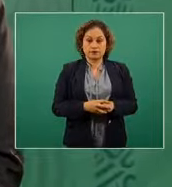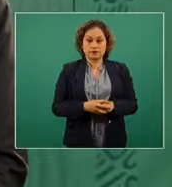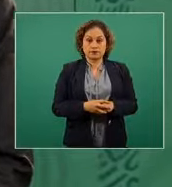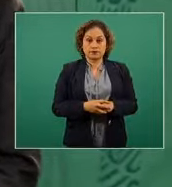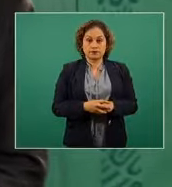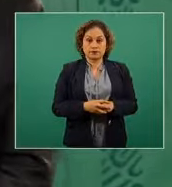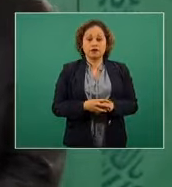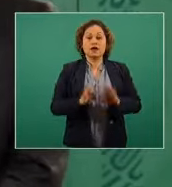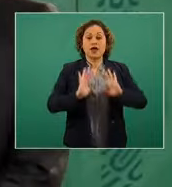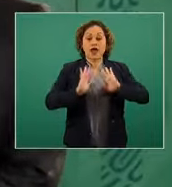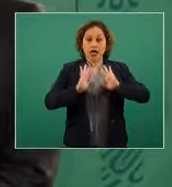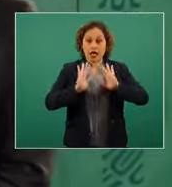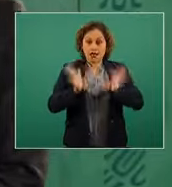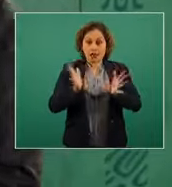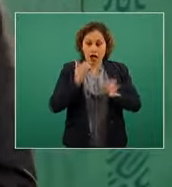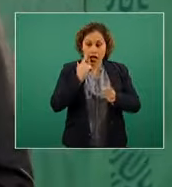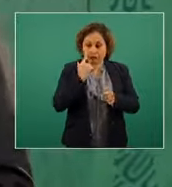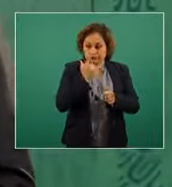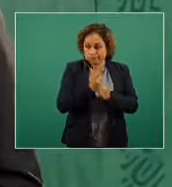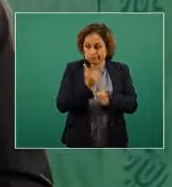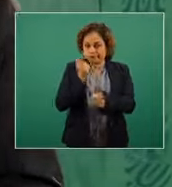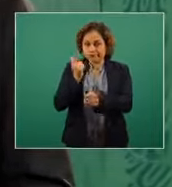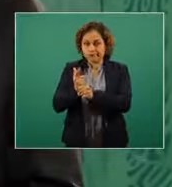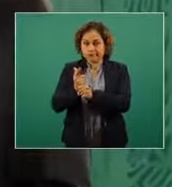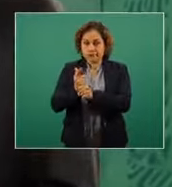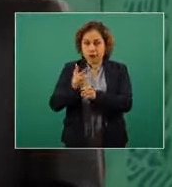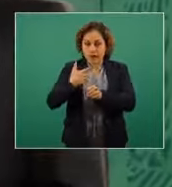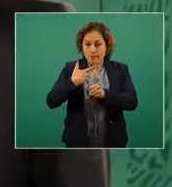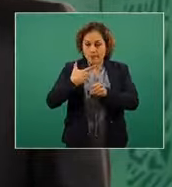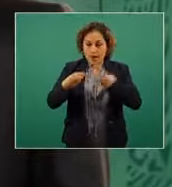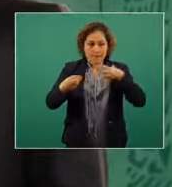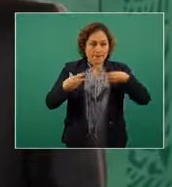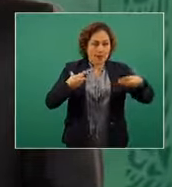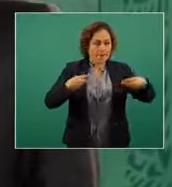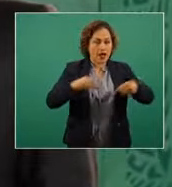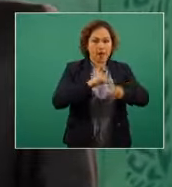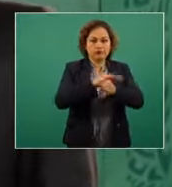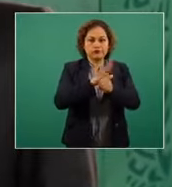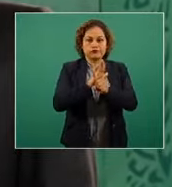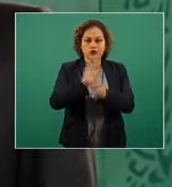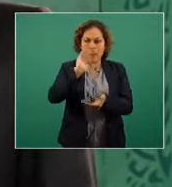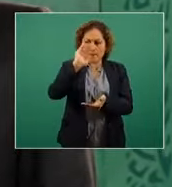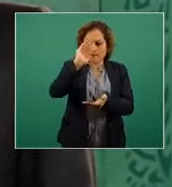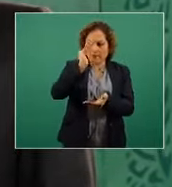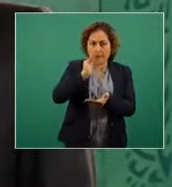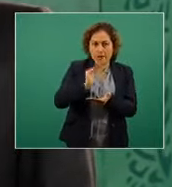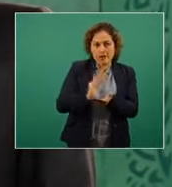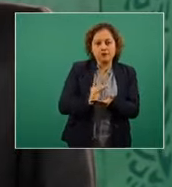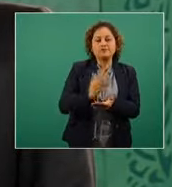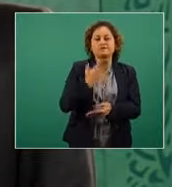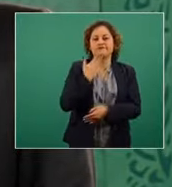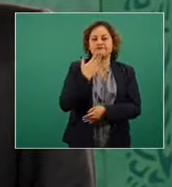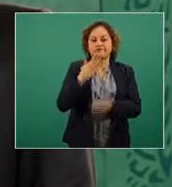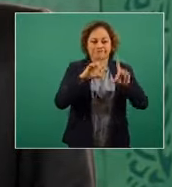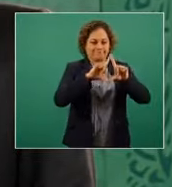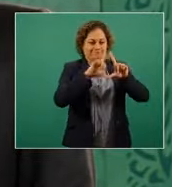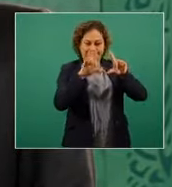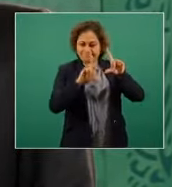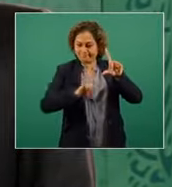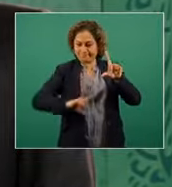reduciéndose el nivel de contagio en todo el país. Esta es